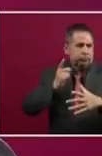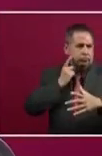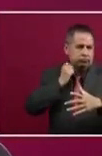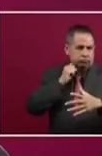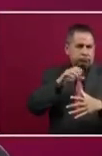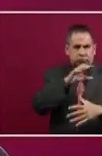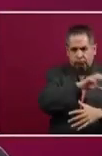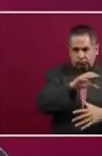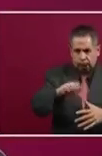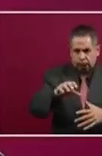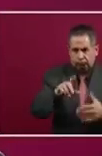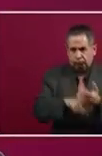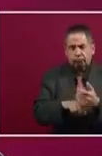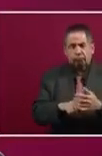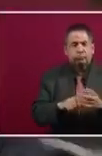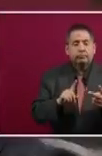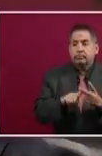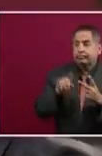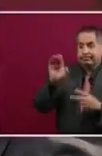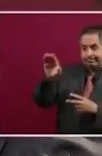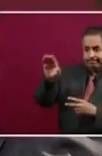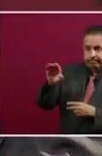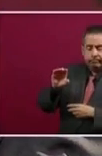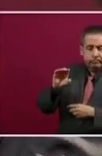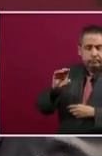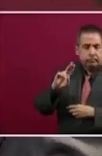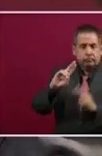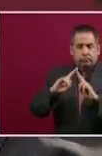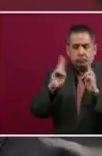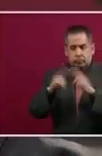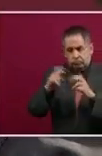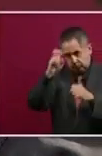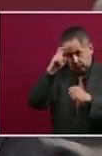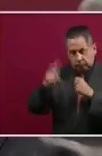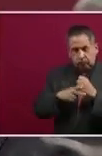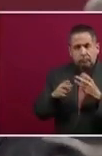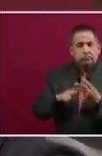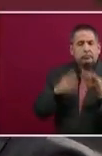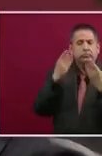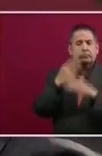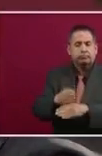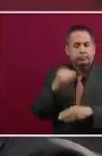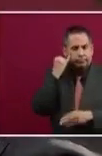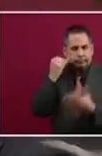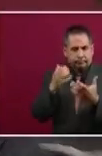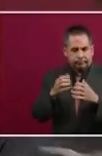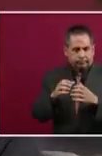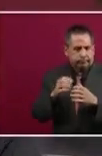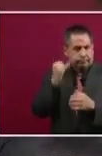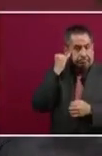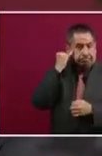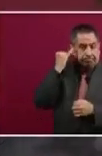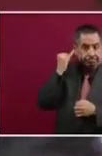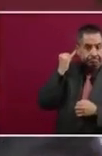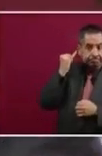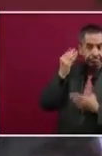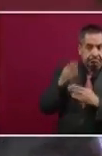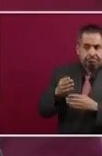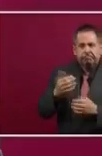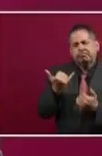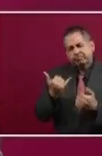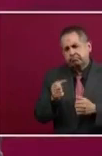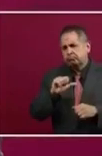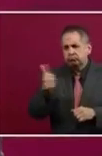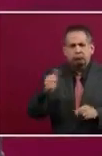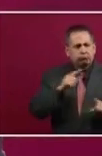haciendo del tratado, del nuevo T-MEC. Y bueno, en función de esto, pues México tiene que ser muy prudente,